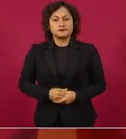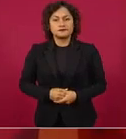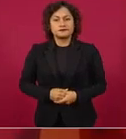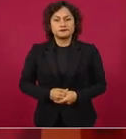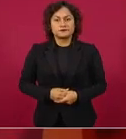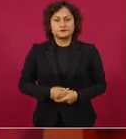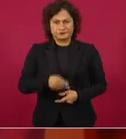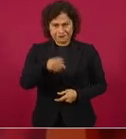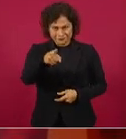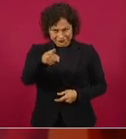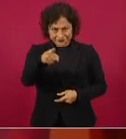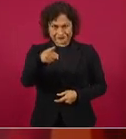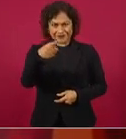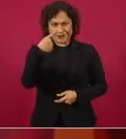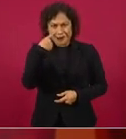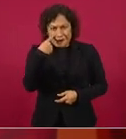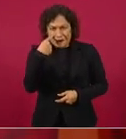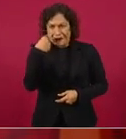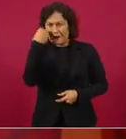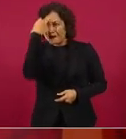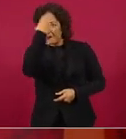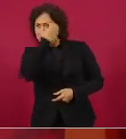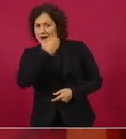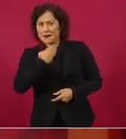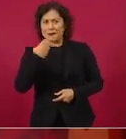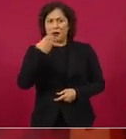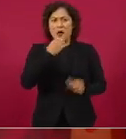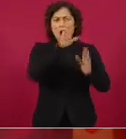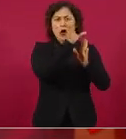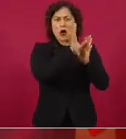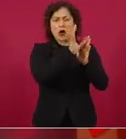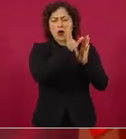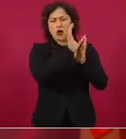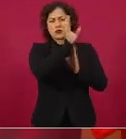Hagan el análisis de las reformas a la Constitución.